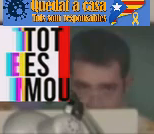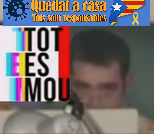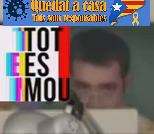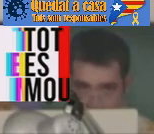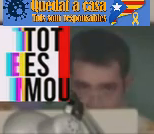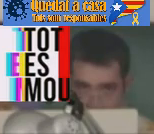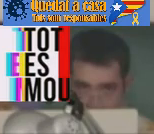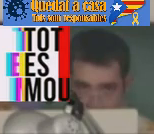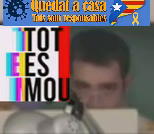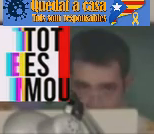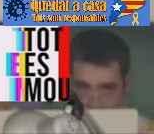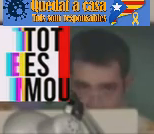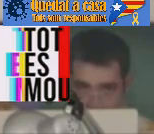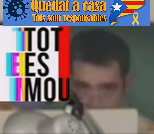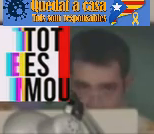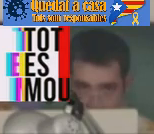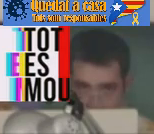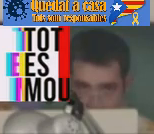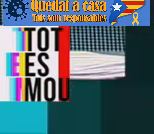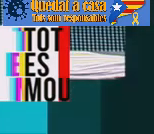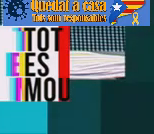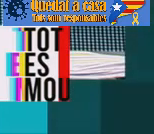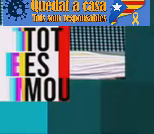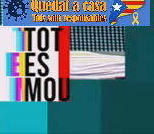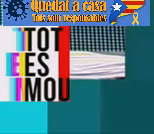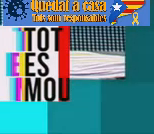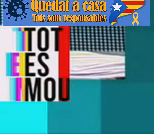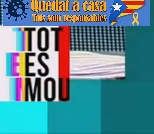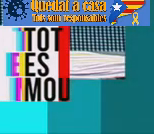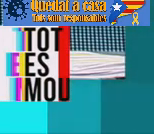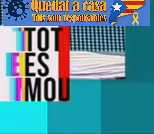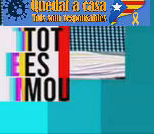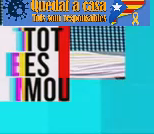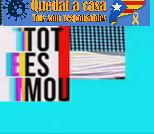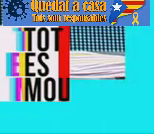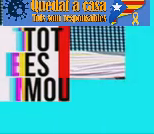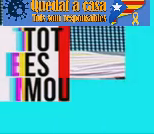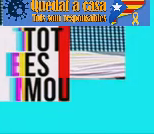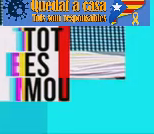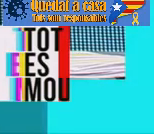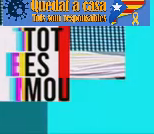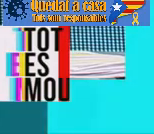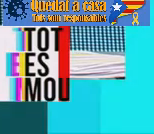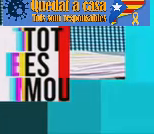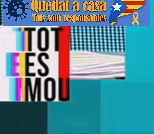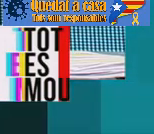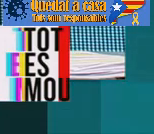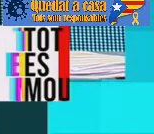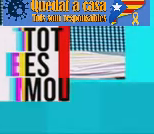Déjame preguntarte, ¿este científico que estabas citando es el mismo que en su momento también citaste y que decía que este virus,